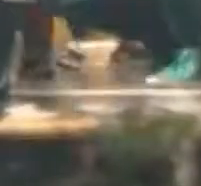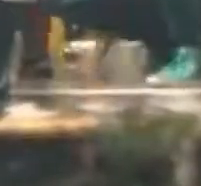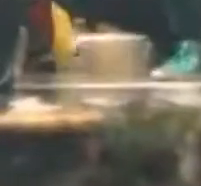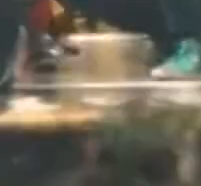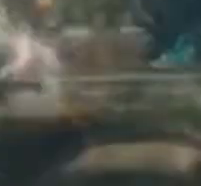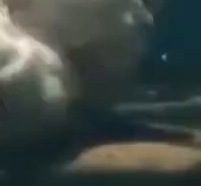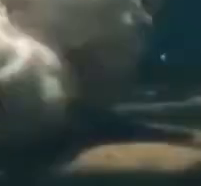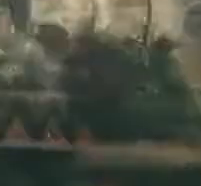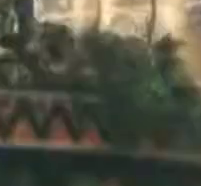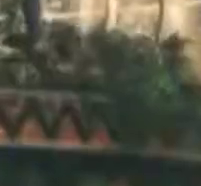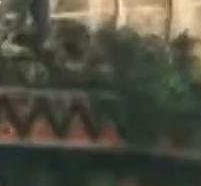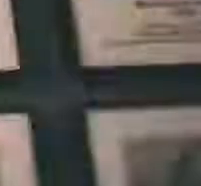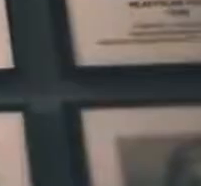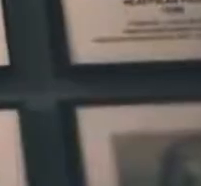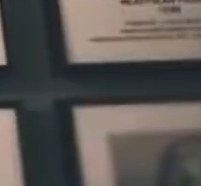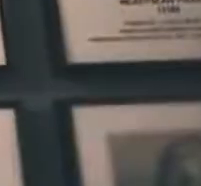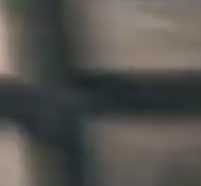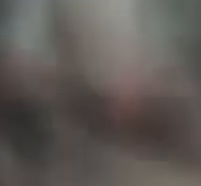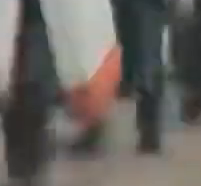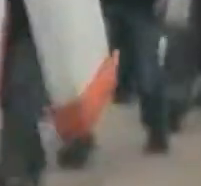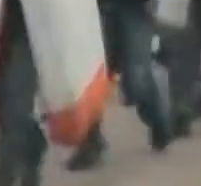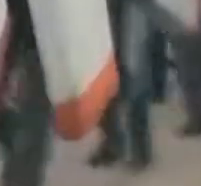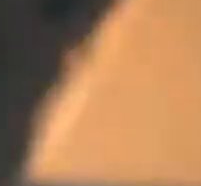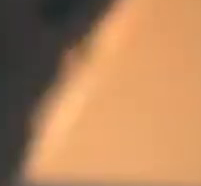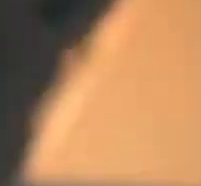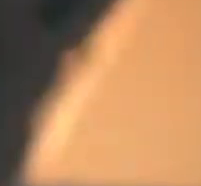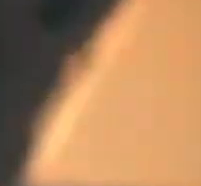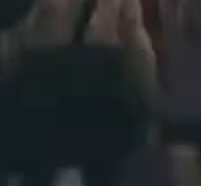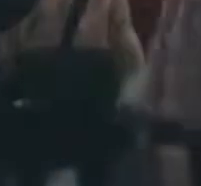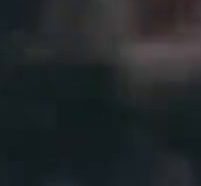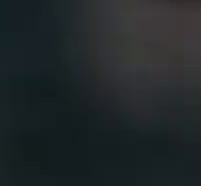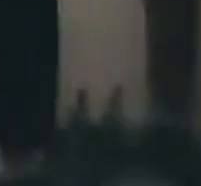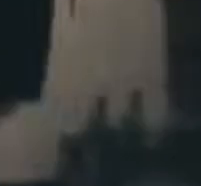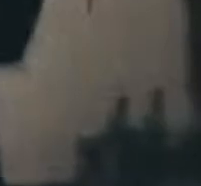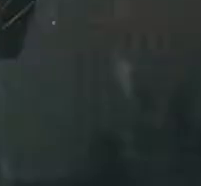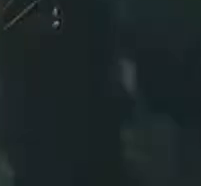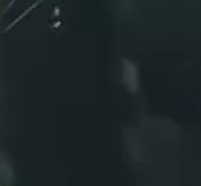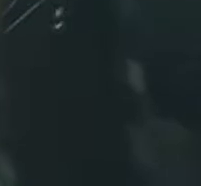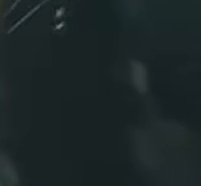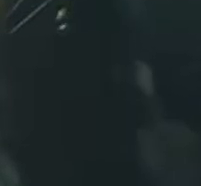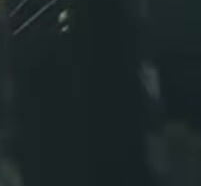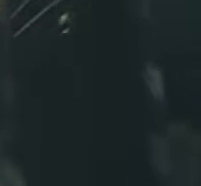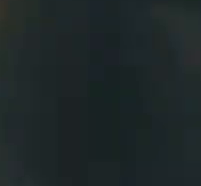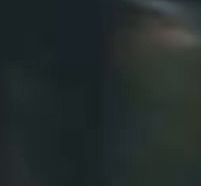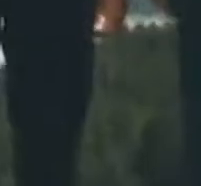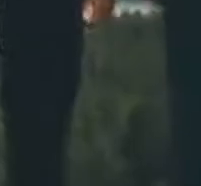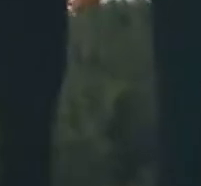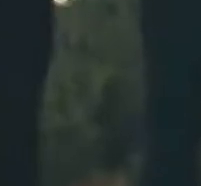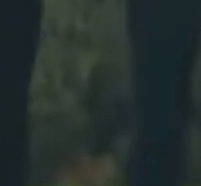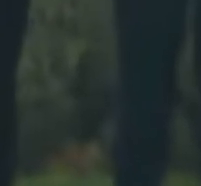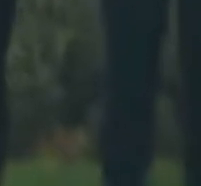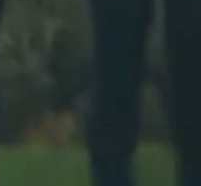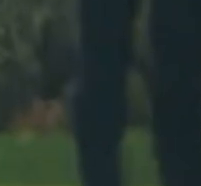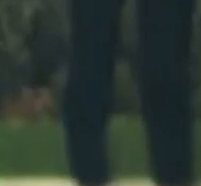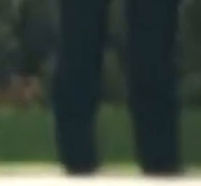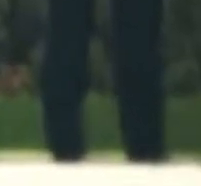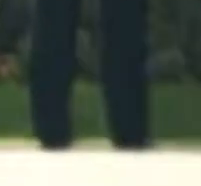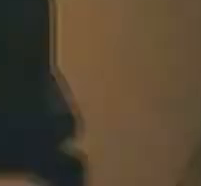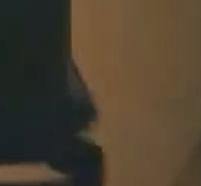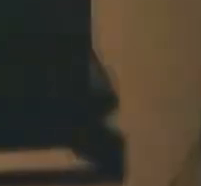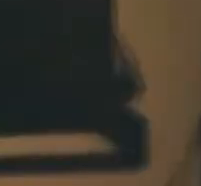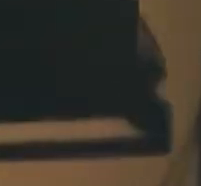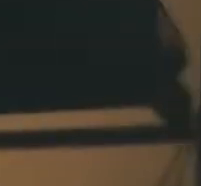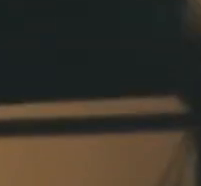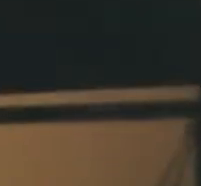las noticias y eventos que marcan el mundo. Con una investigación profunda, analizaremos las consecuencias de las decisiones